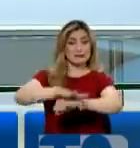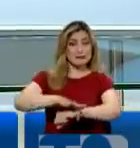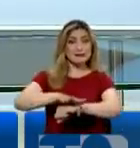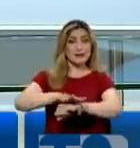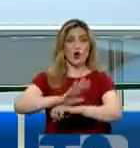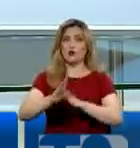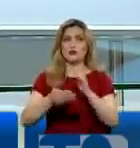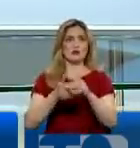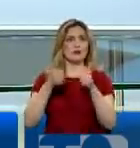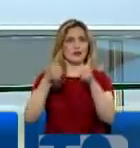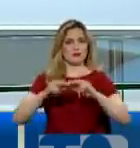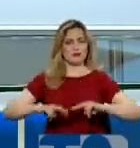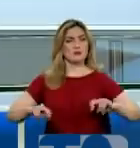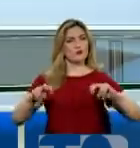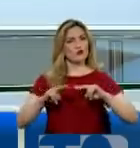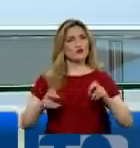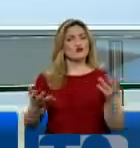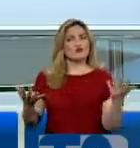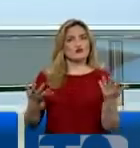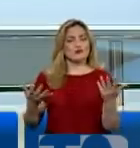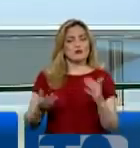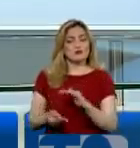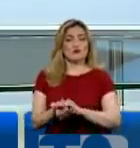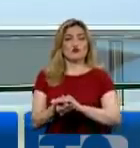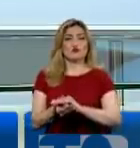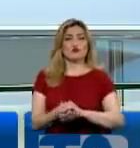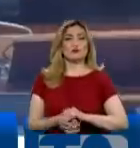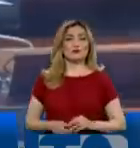y que es investigada por los supuestos diezmos